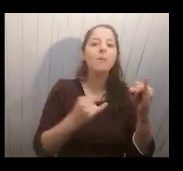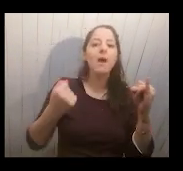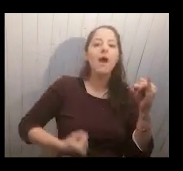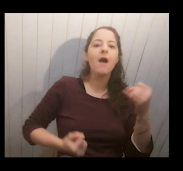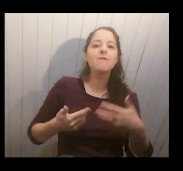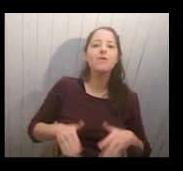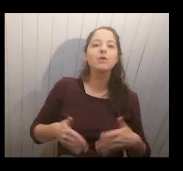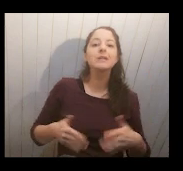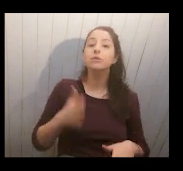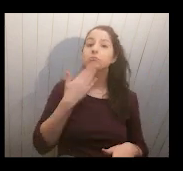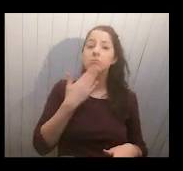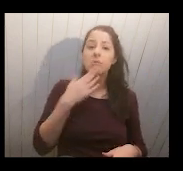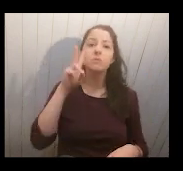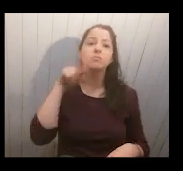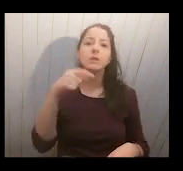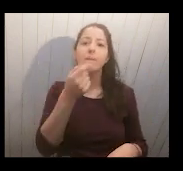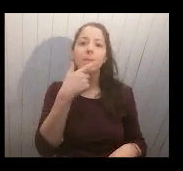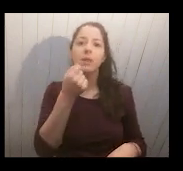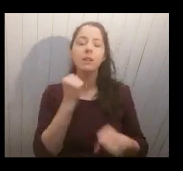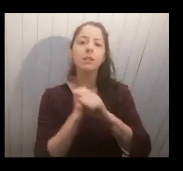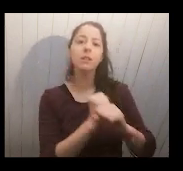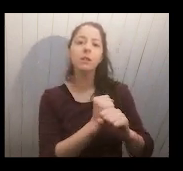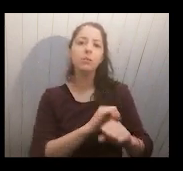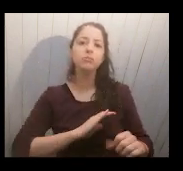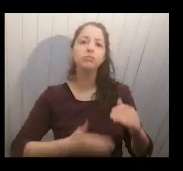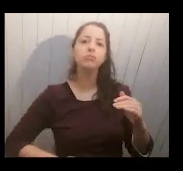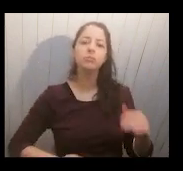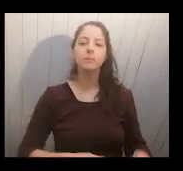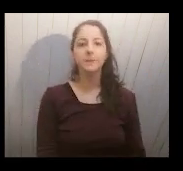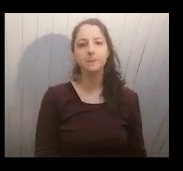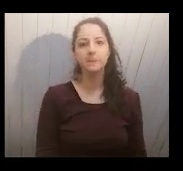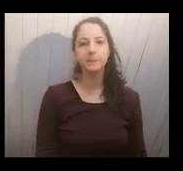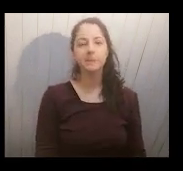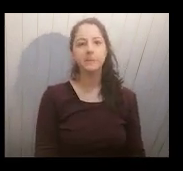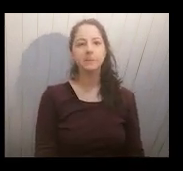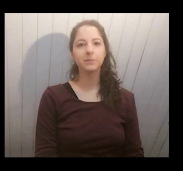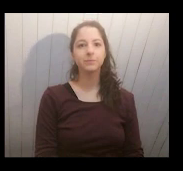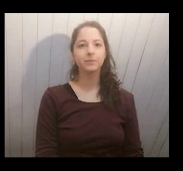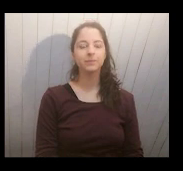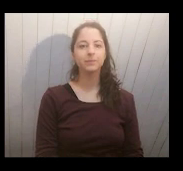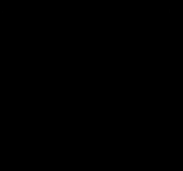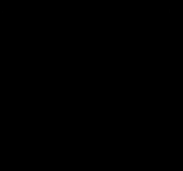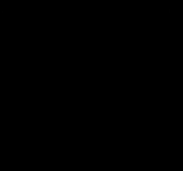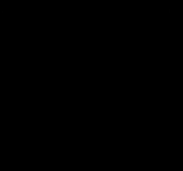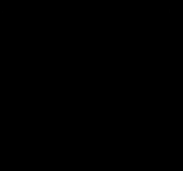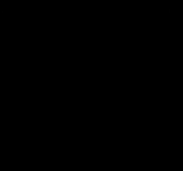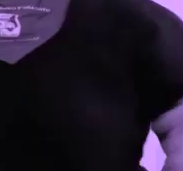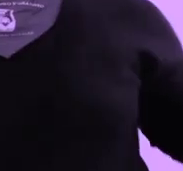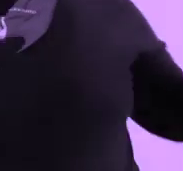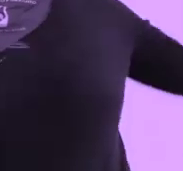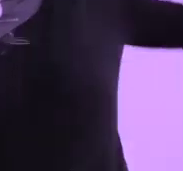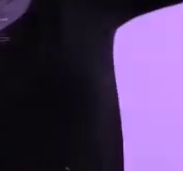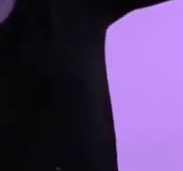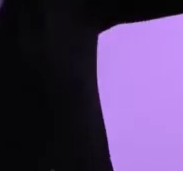nos encontramos sin accesos a métodos abortivos y con escaso acceso a métodos